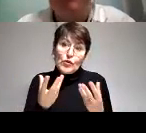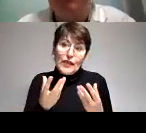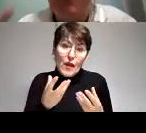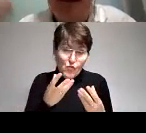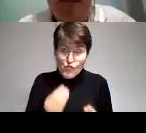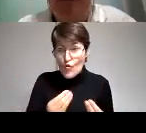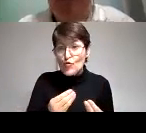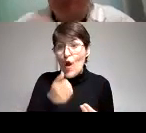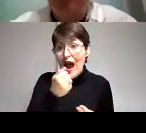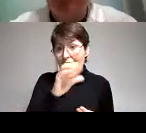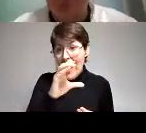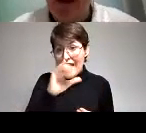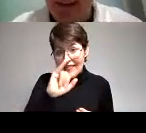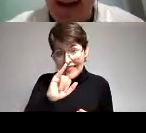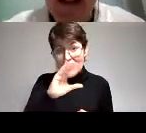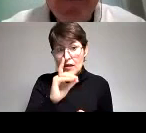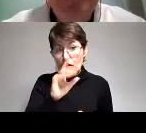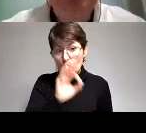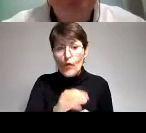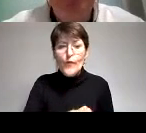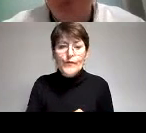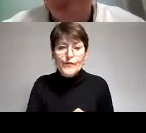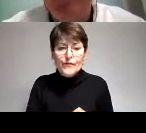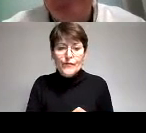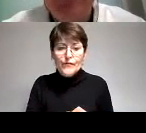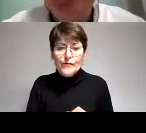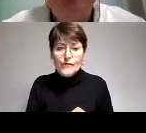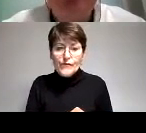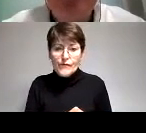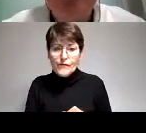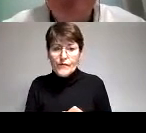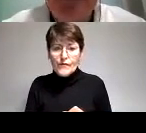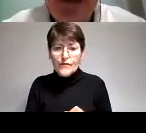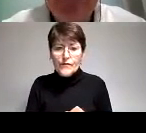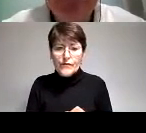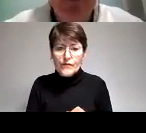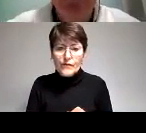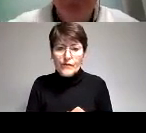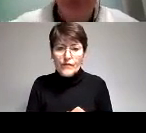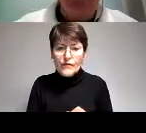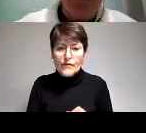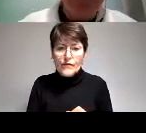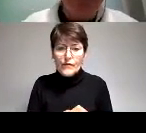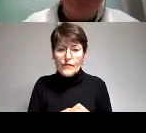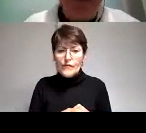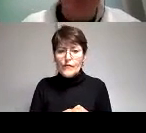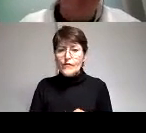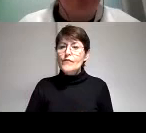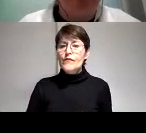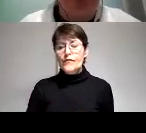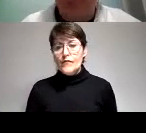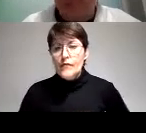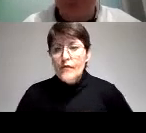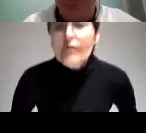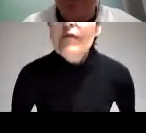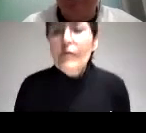más ácida todavía que vamos a tener que compensar. Bueno, pues la dieta predominantemente ácida lo que encontramos es a nivel general,